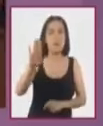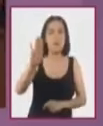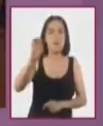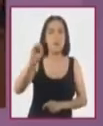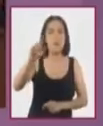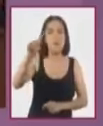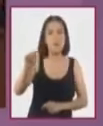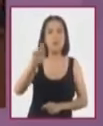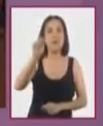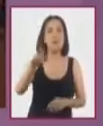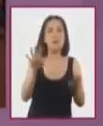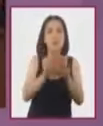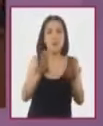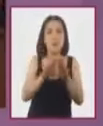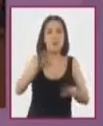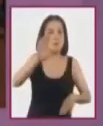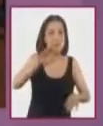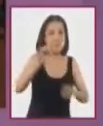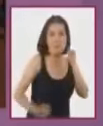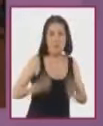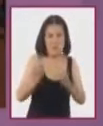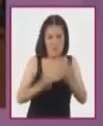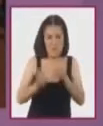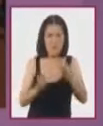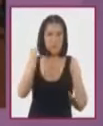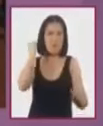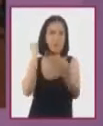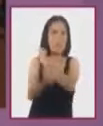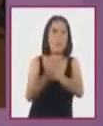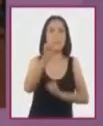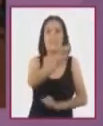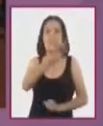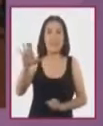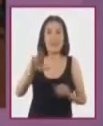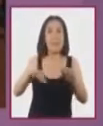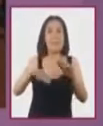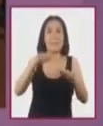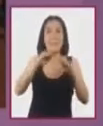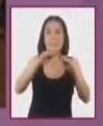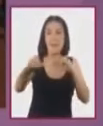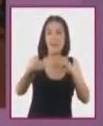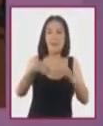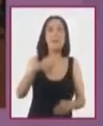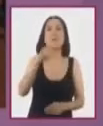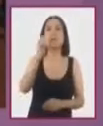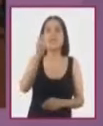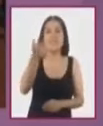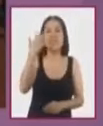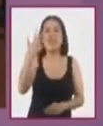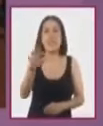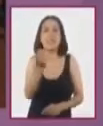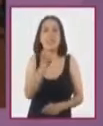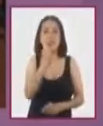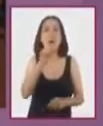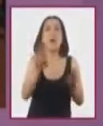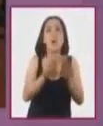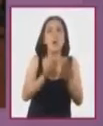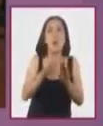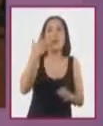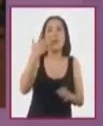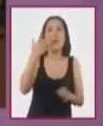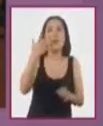rápido hasta ahora, puede correr una distancia de 100 metros en 10 segundos, es decir, alrededor de 10 metros por